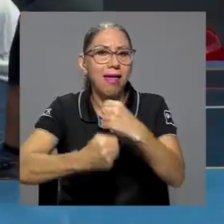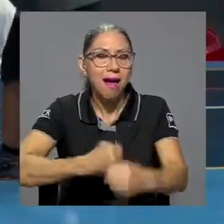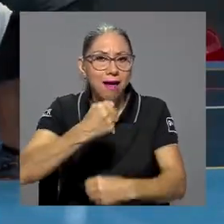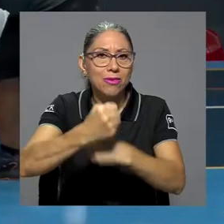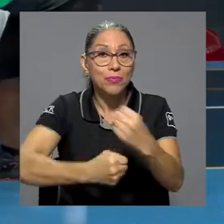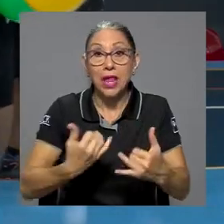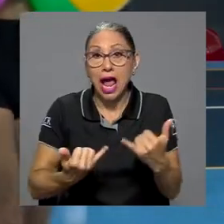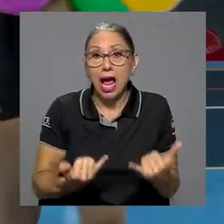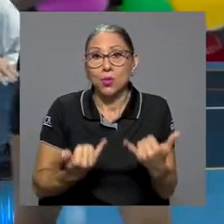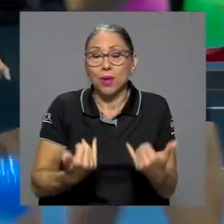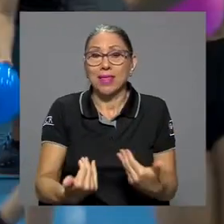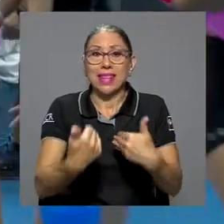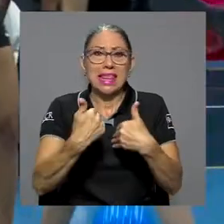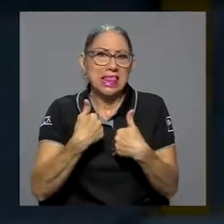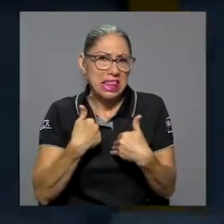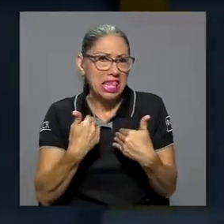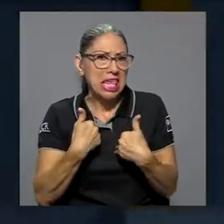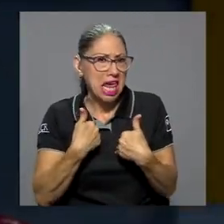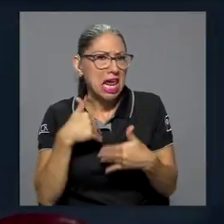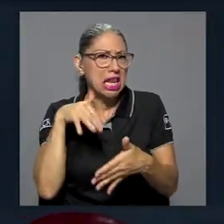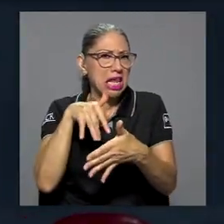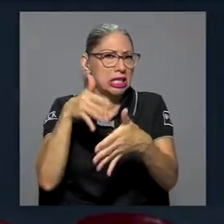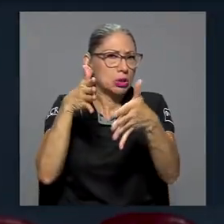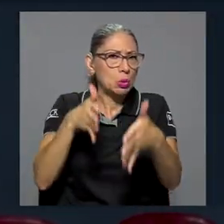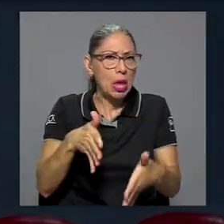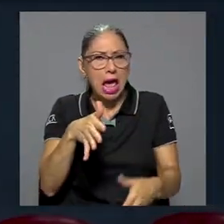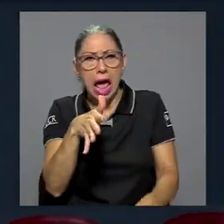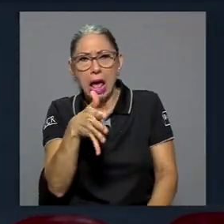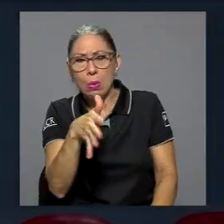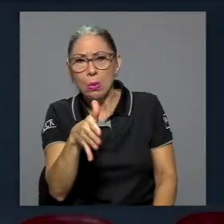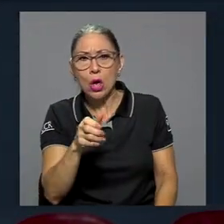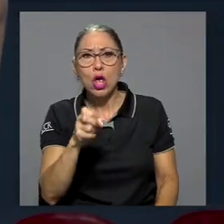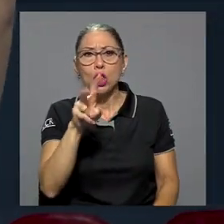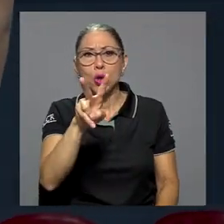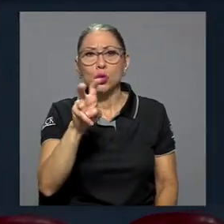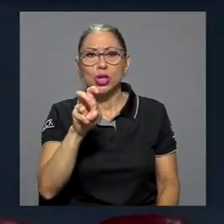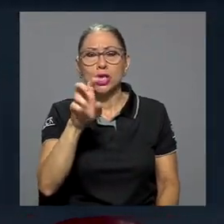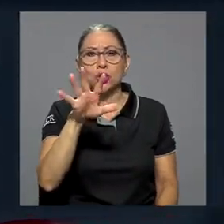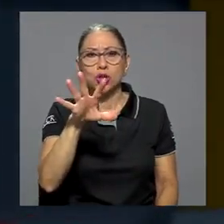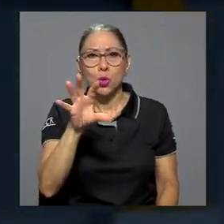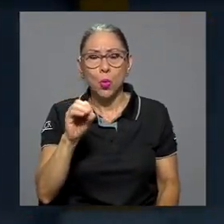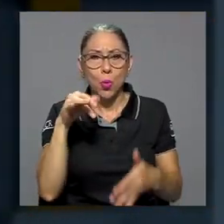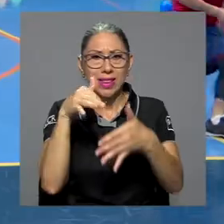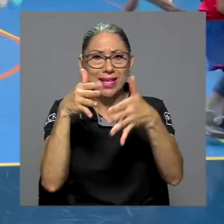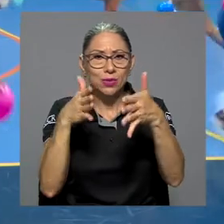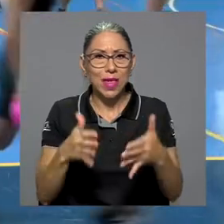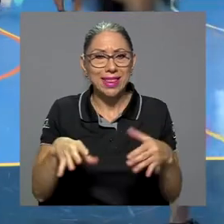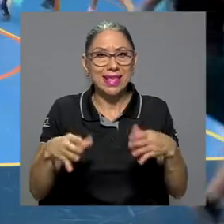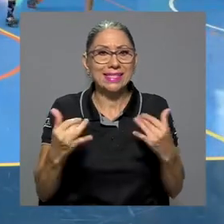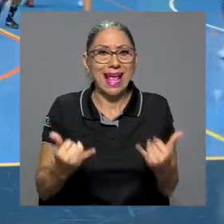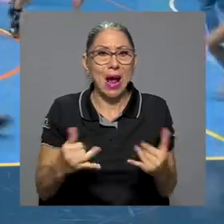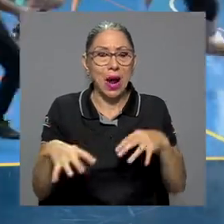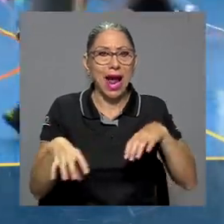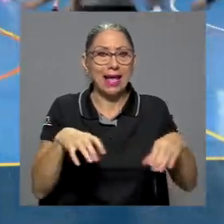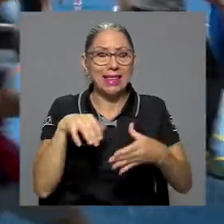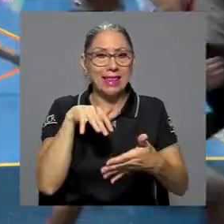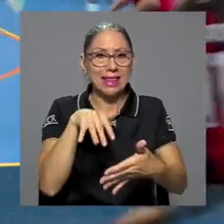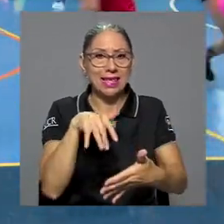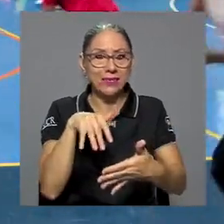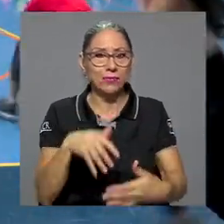Actualmente, cuenta con una población estudiantil aproximada de 250 estudiantes activos.